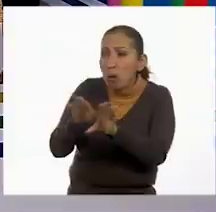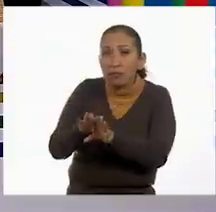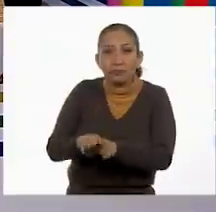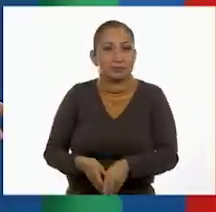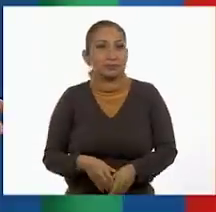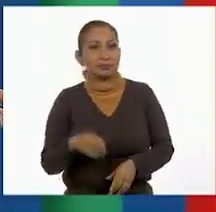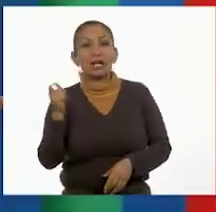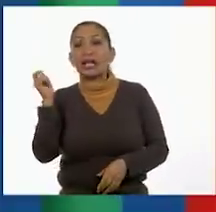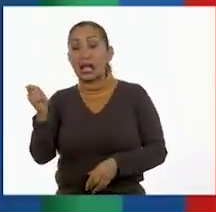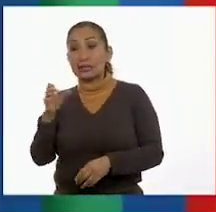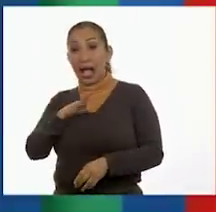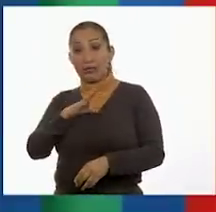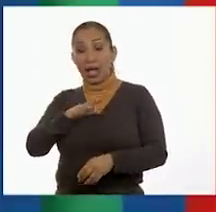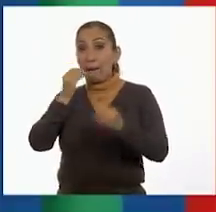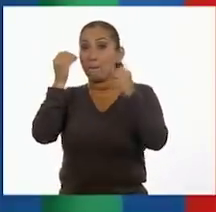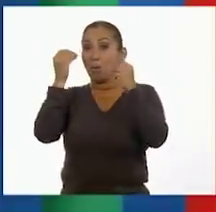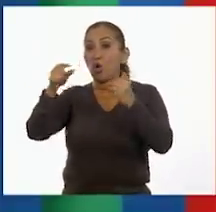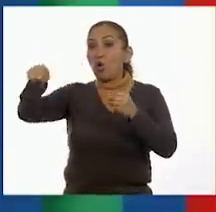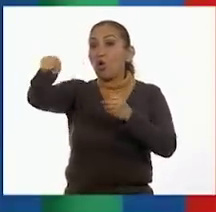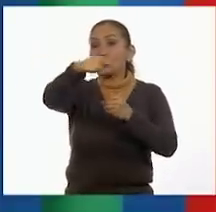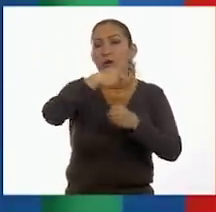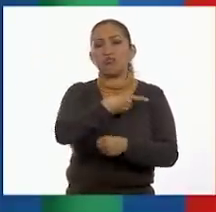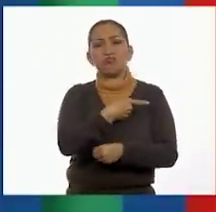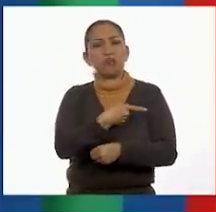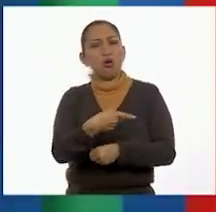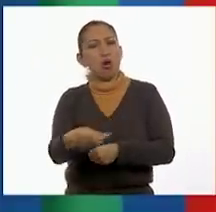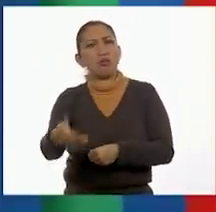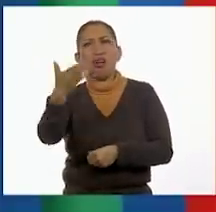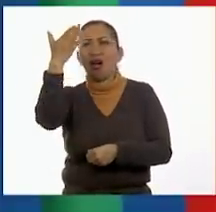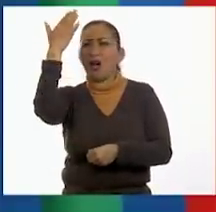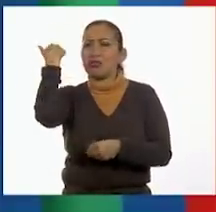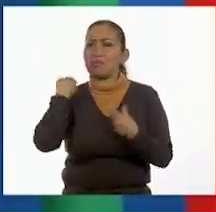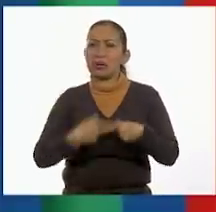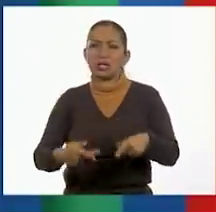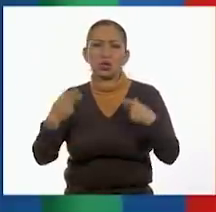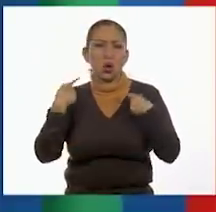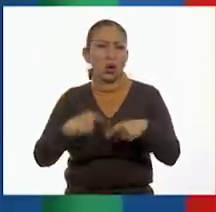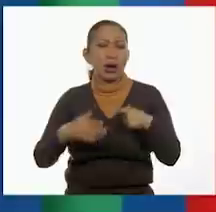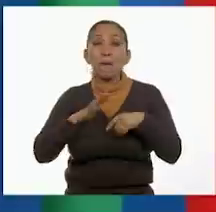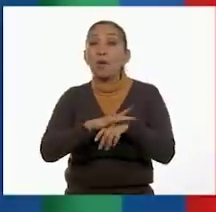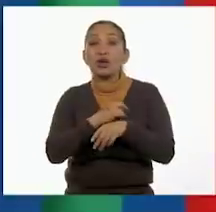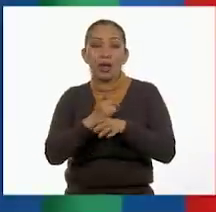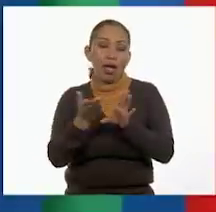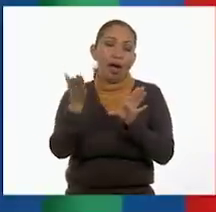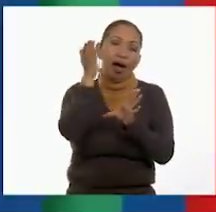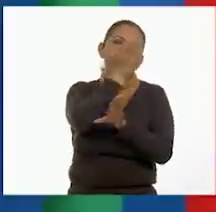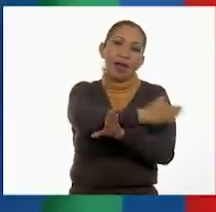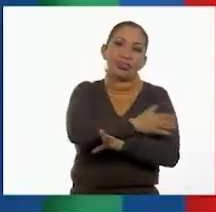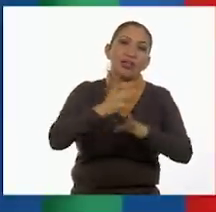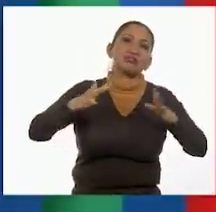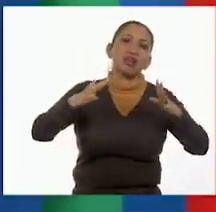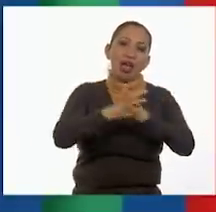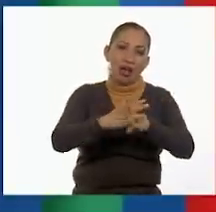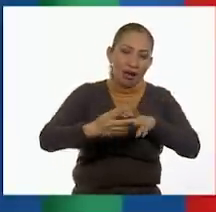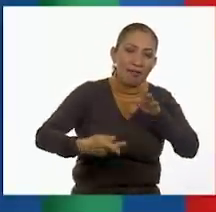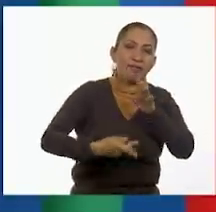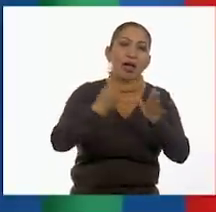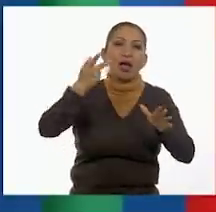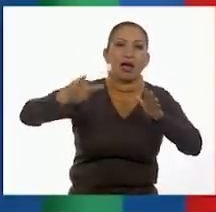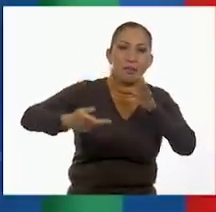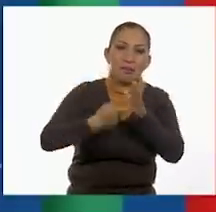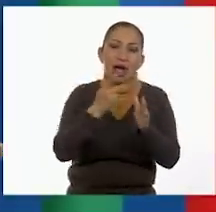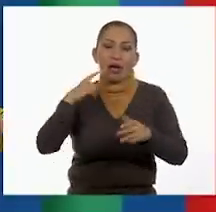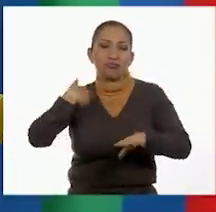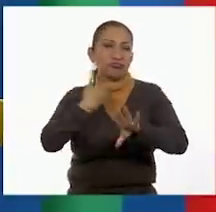otras palabras, había mucha pobreza en ese tiempo debido a todas las afectaciones de las continuas guerras